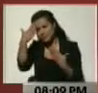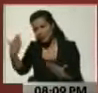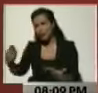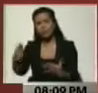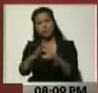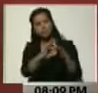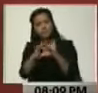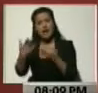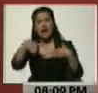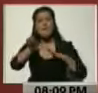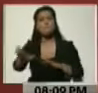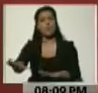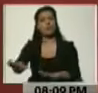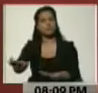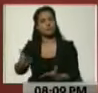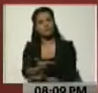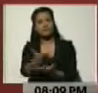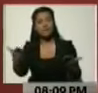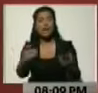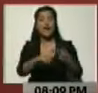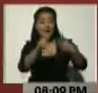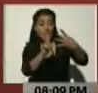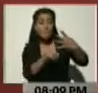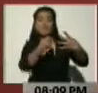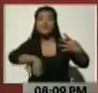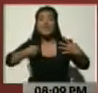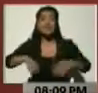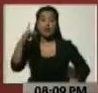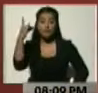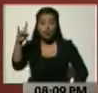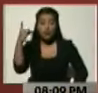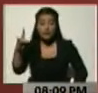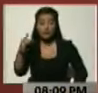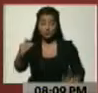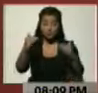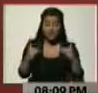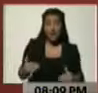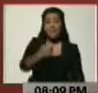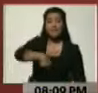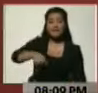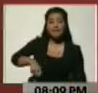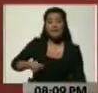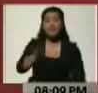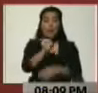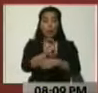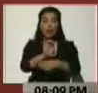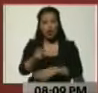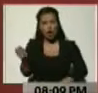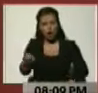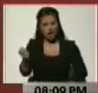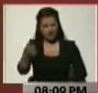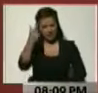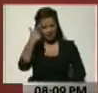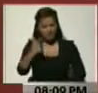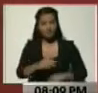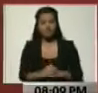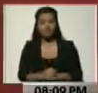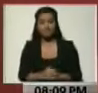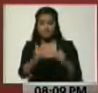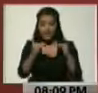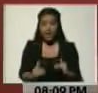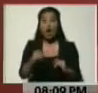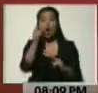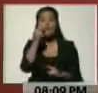total y absoluto al hermano Evo, compañero Rafael Correa, al compañero